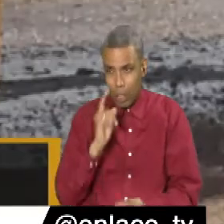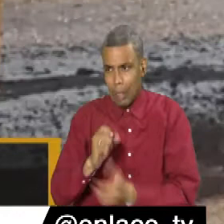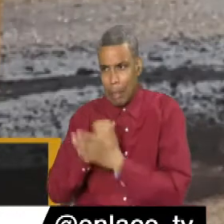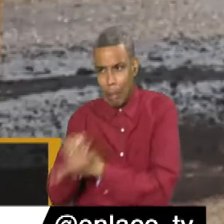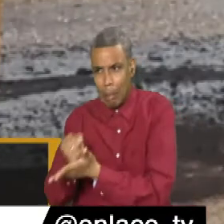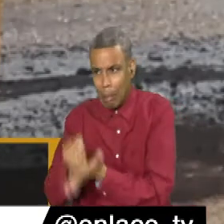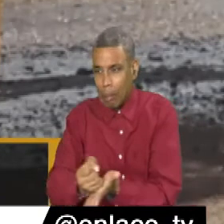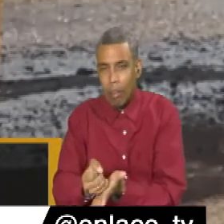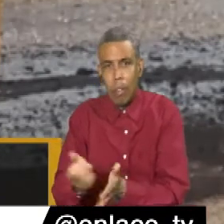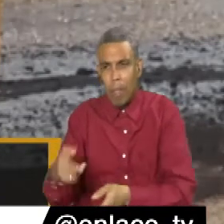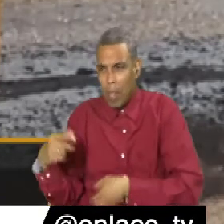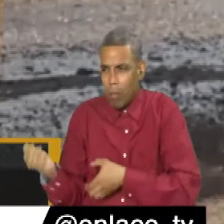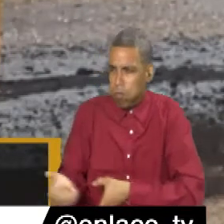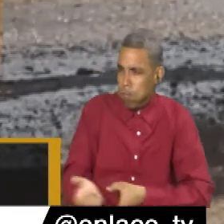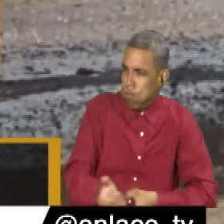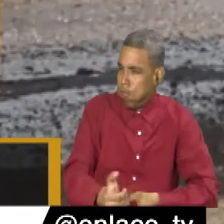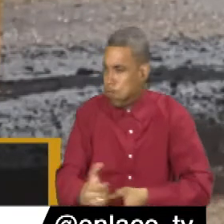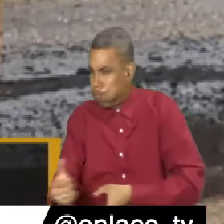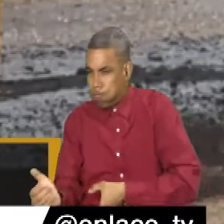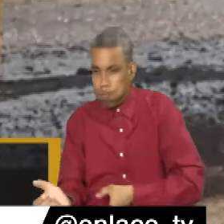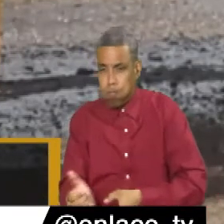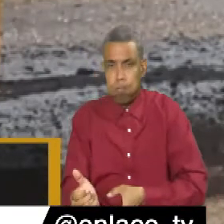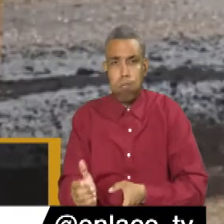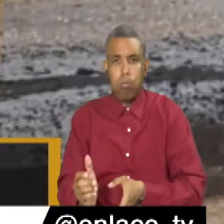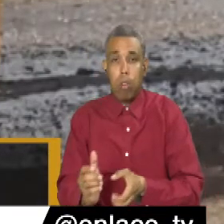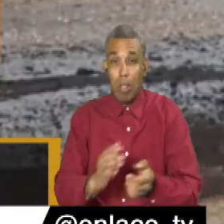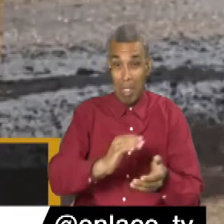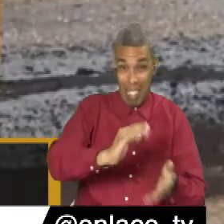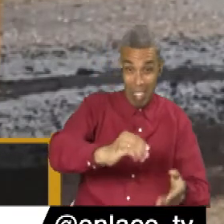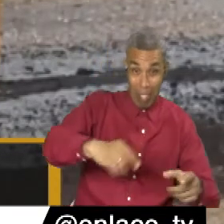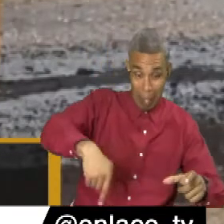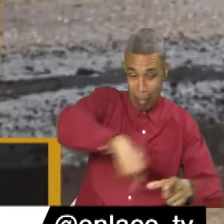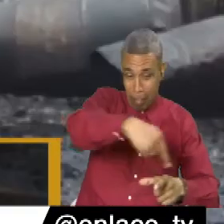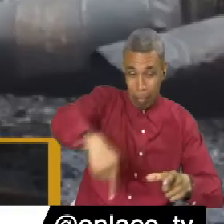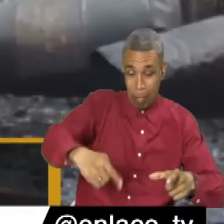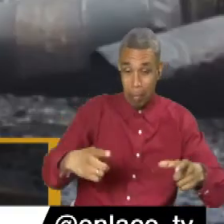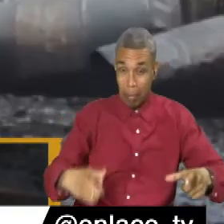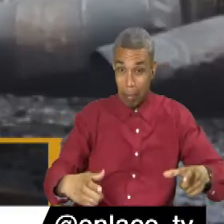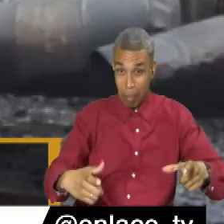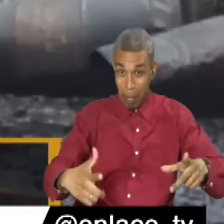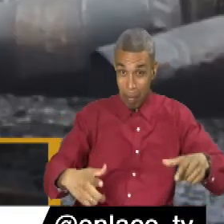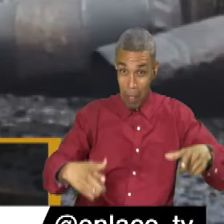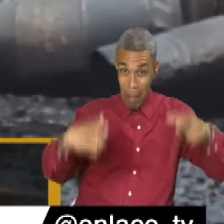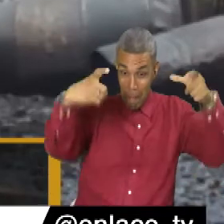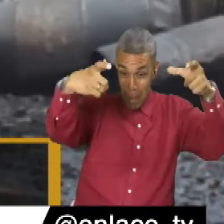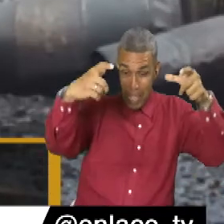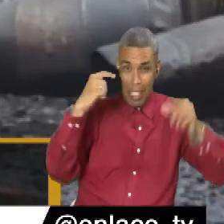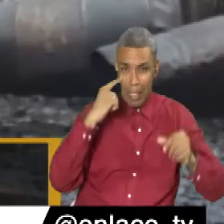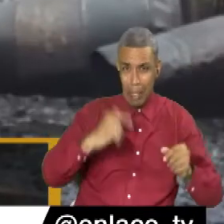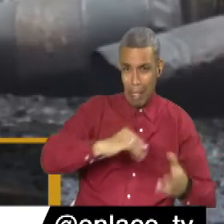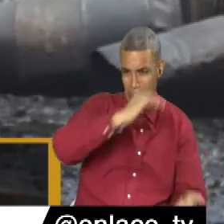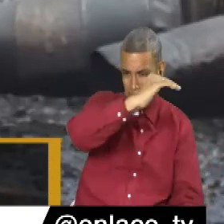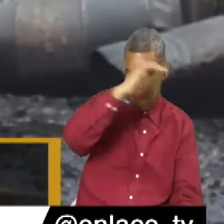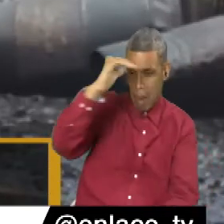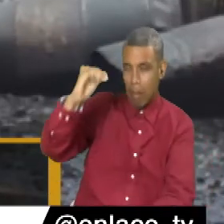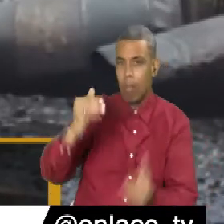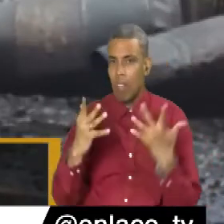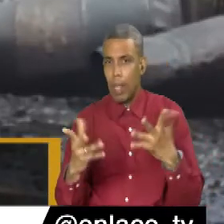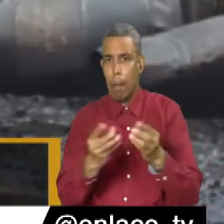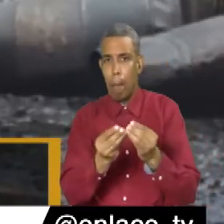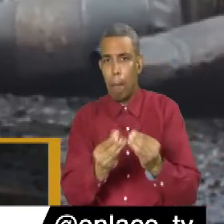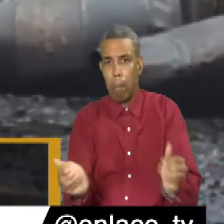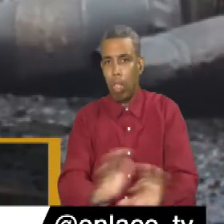fuego, un transformador que estaba en el sitio y unos rollos como 10 o 12 rollos de láminas de zinc que